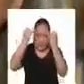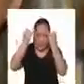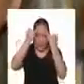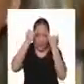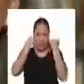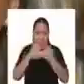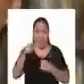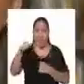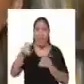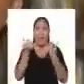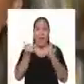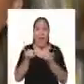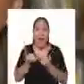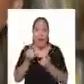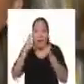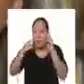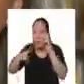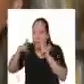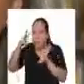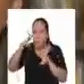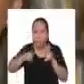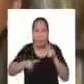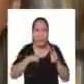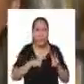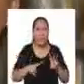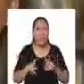lo que nosotros ahora reconocemos